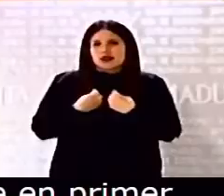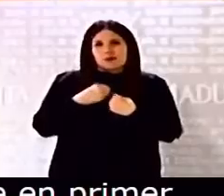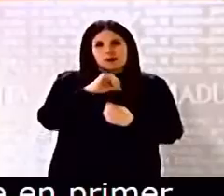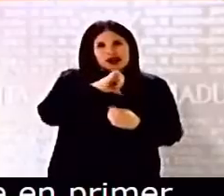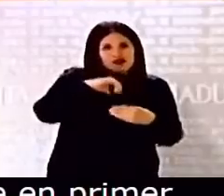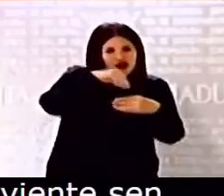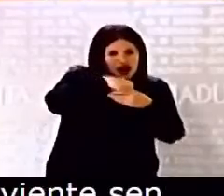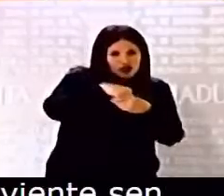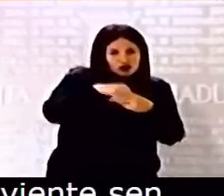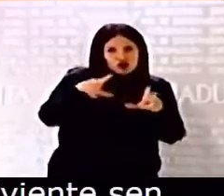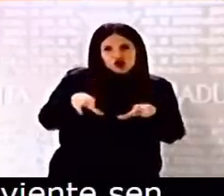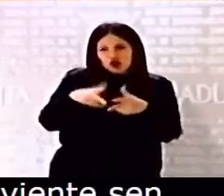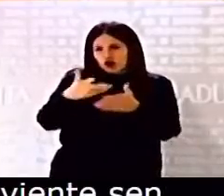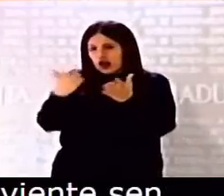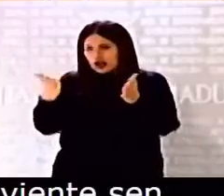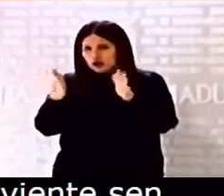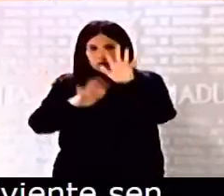sociales.